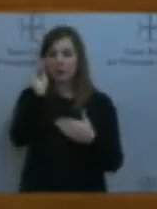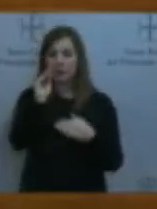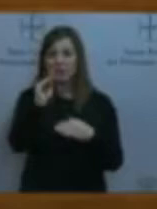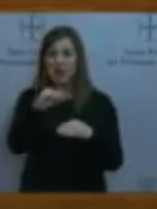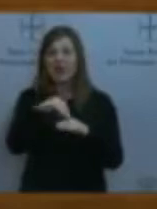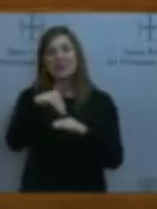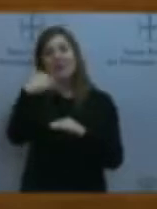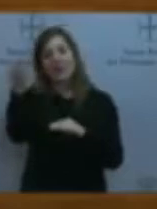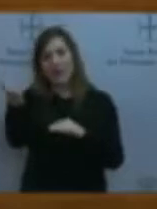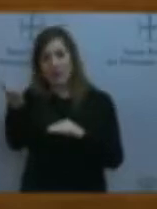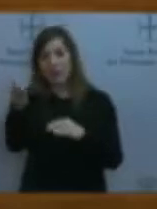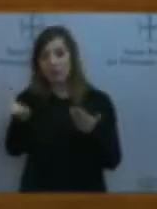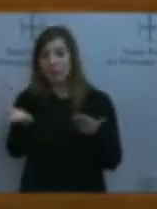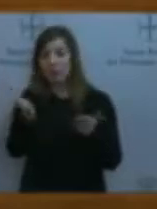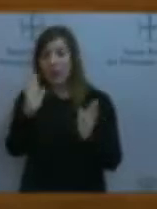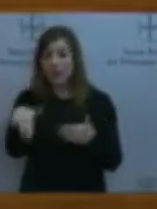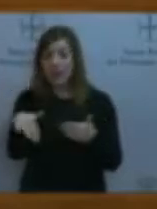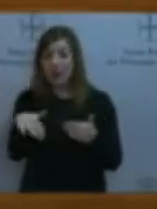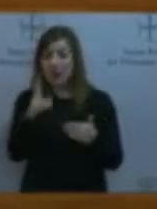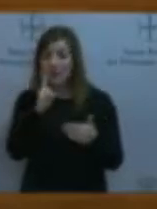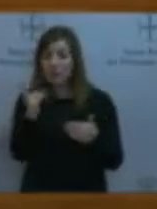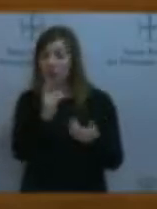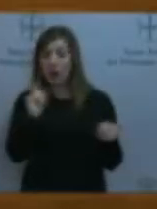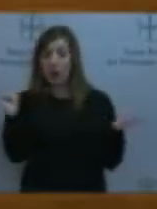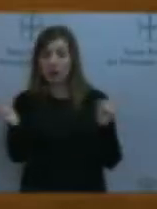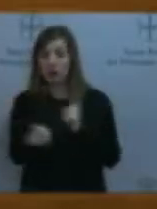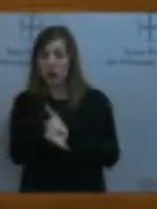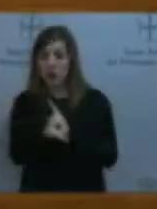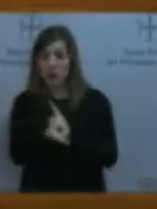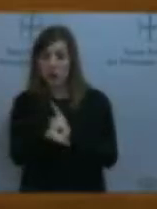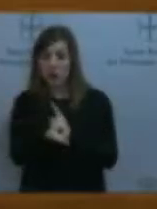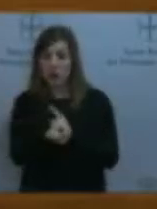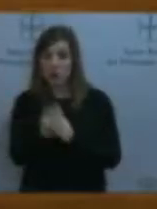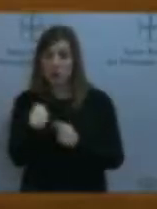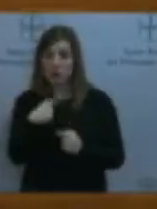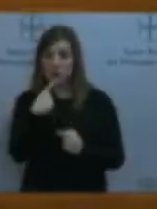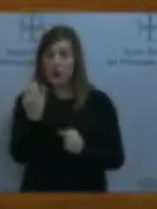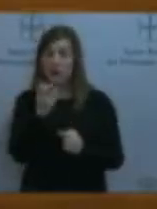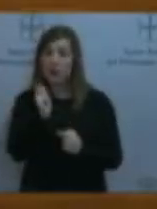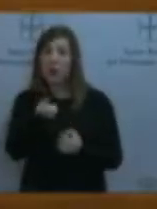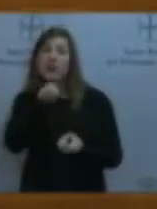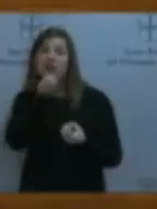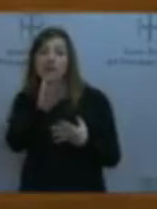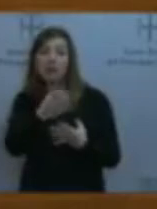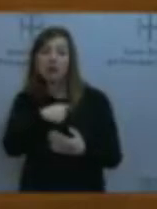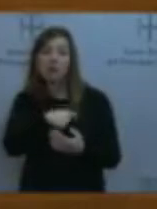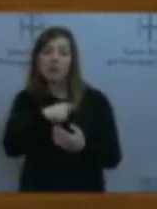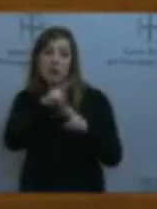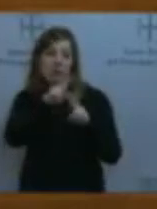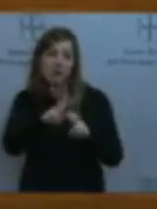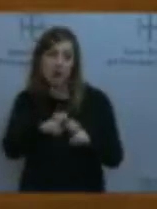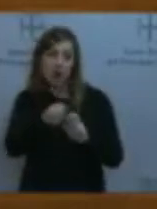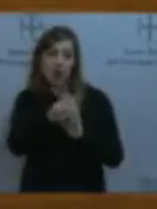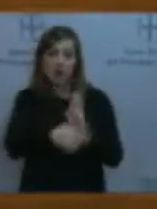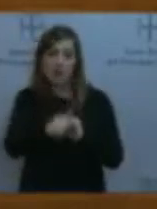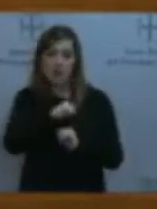Por tanto, en el capítulo de sanidad encontramos justo lo contrario de lo que decía el dictamen de la Comisión de Investigación de la lista de espera y